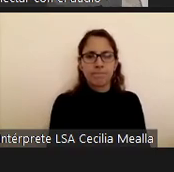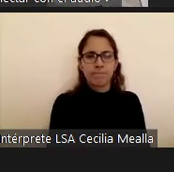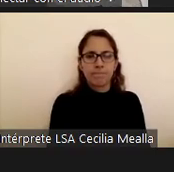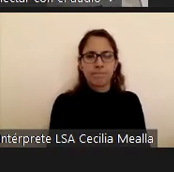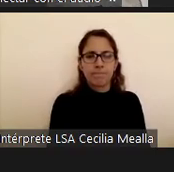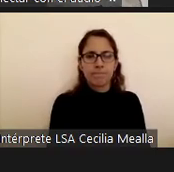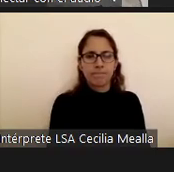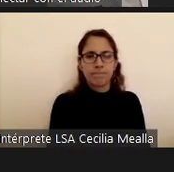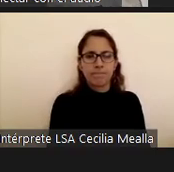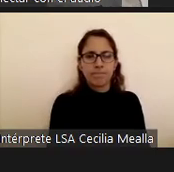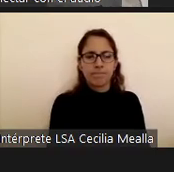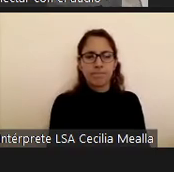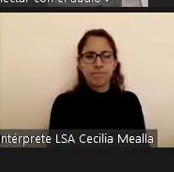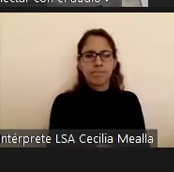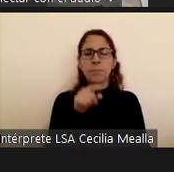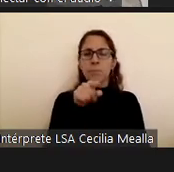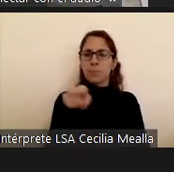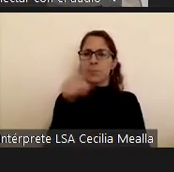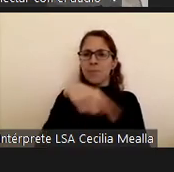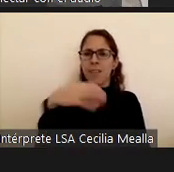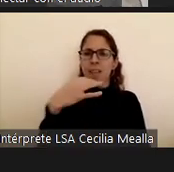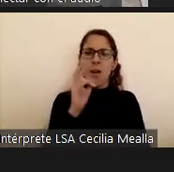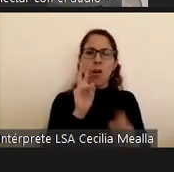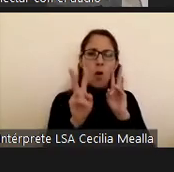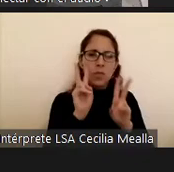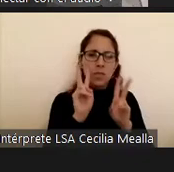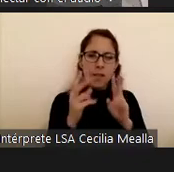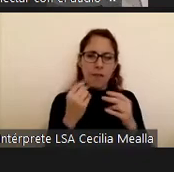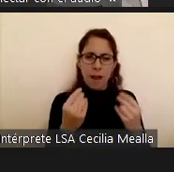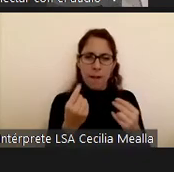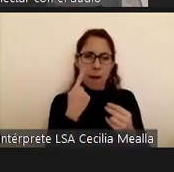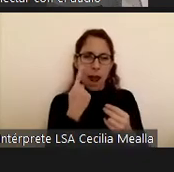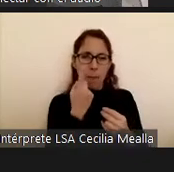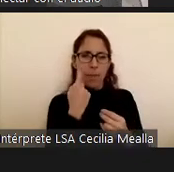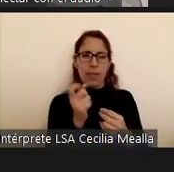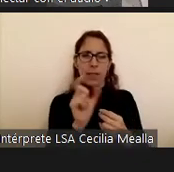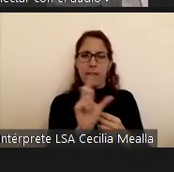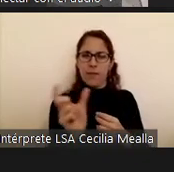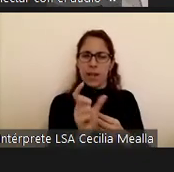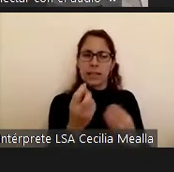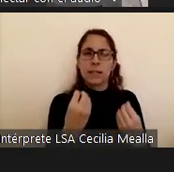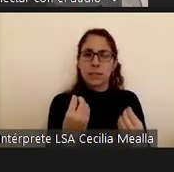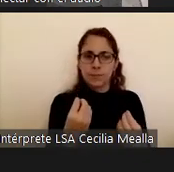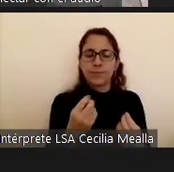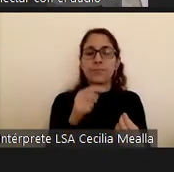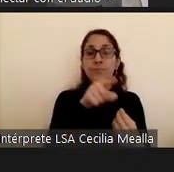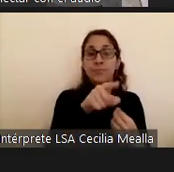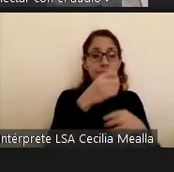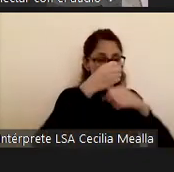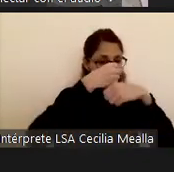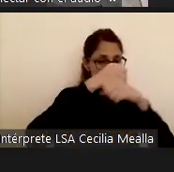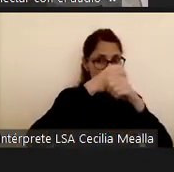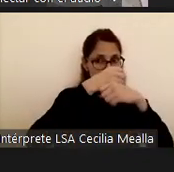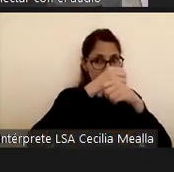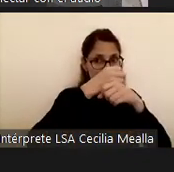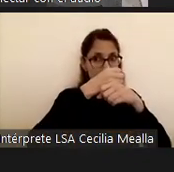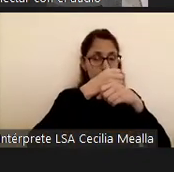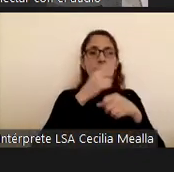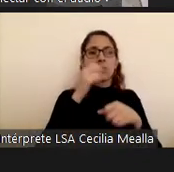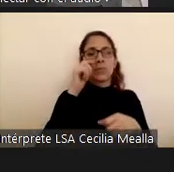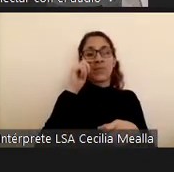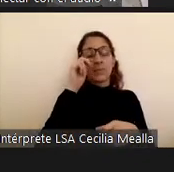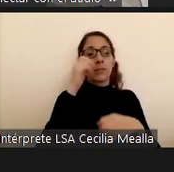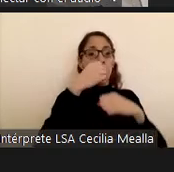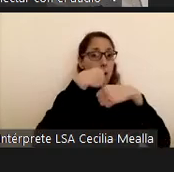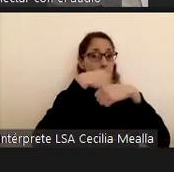en el cultivo, la diferencia es que en la observación microscópica ustedes lo hacen a partir